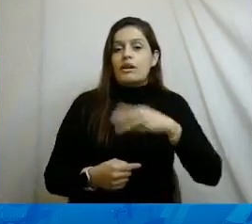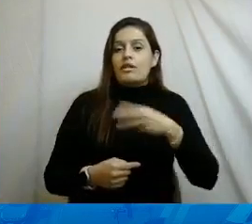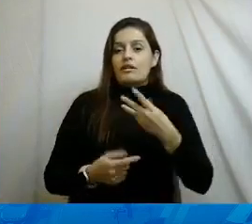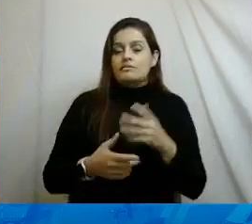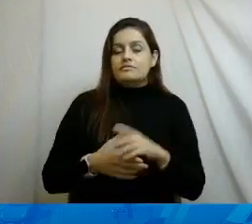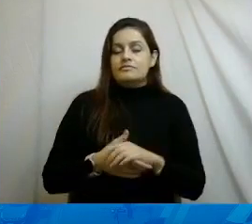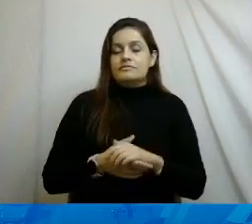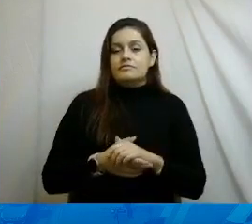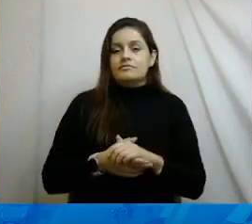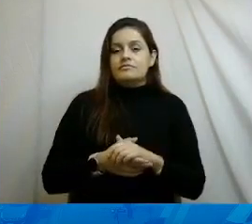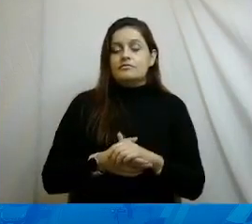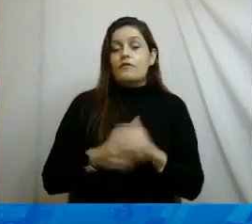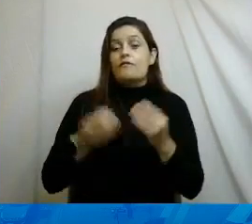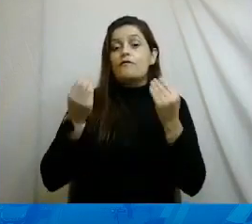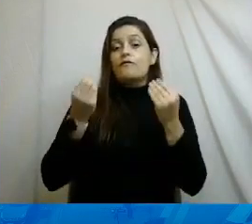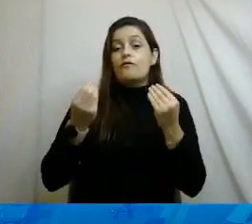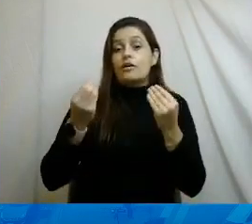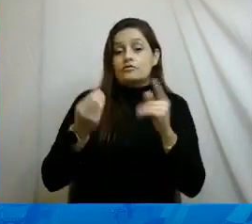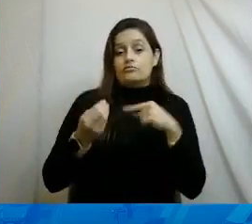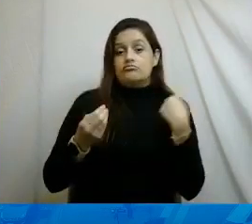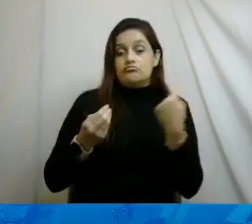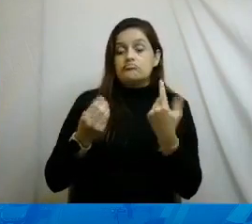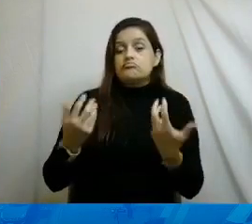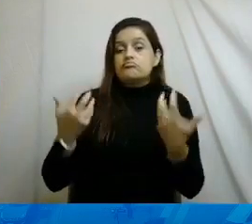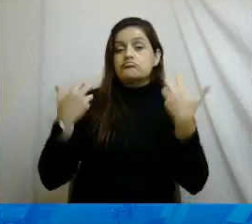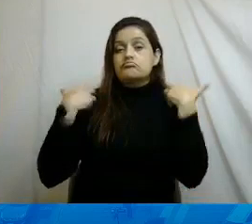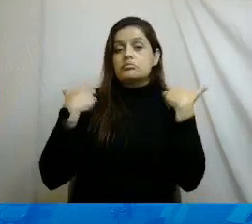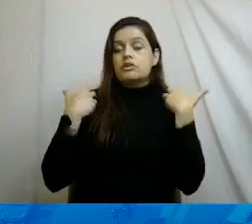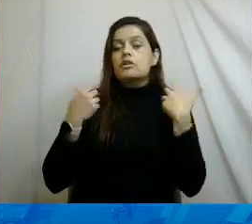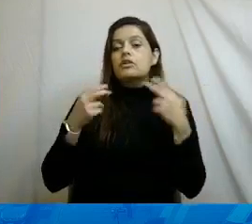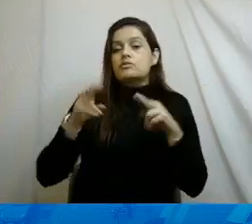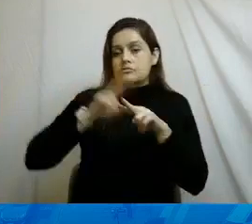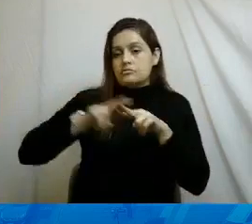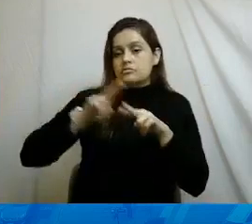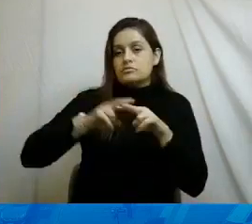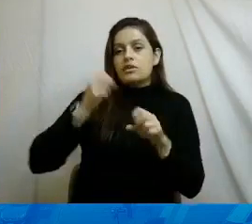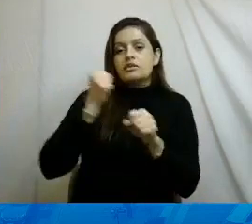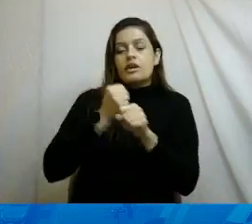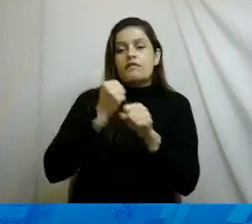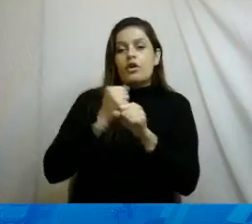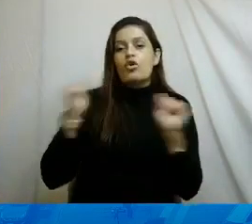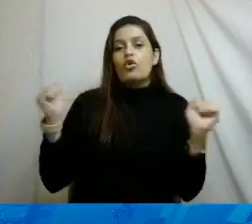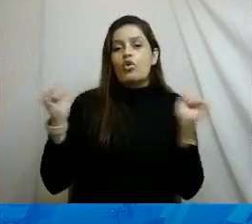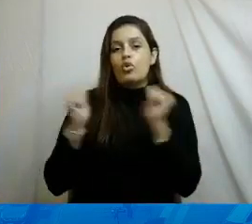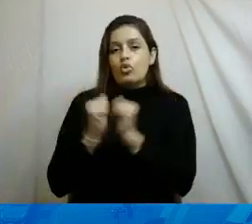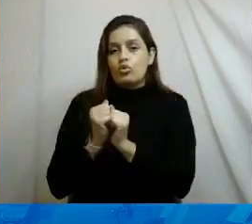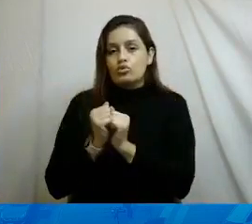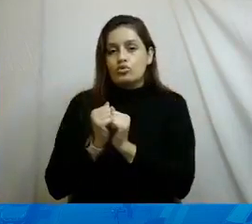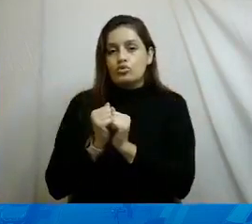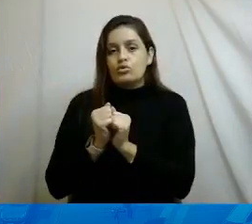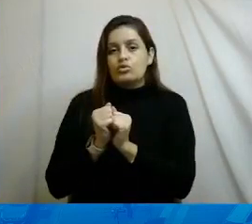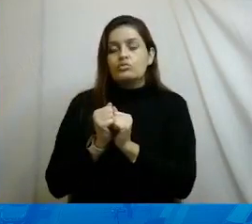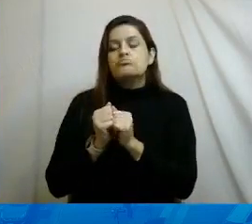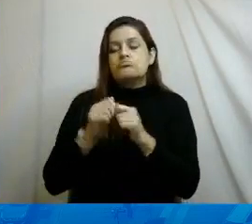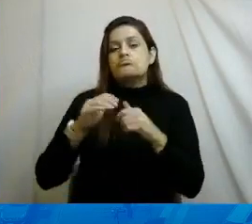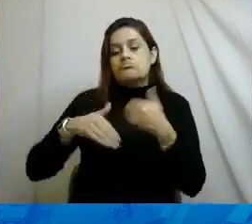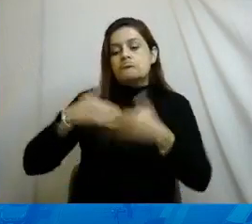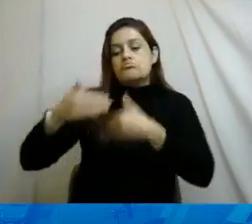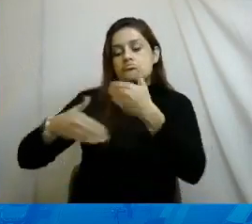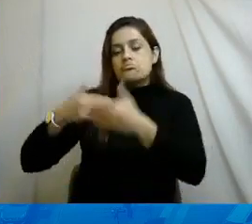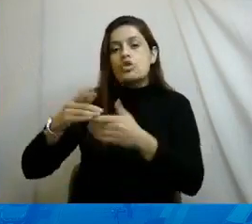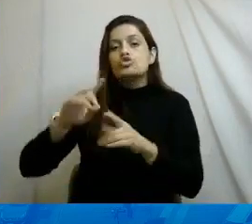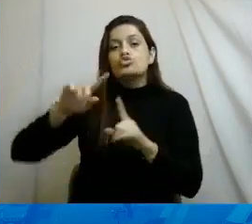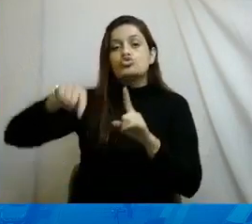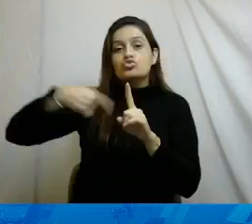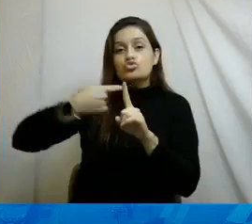corporación. Pero lo bueno es que nos estamos haciendo cargo, estamos trabajando en conjunto y todo va a sumar. Toda mano que quiera